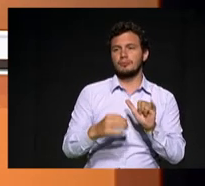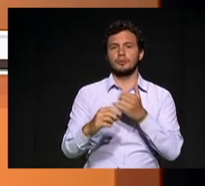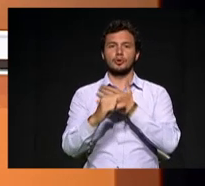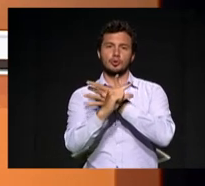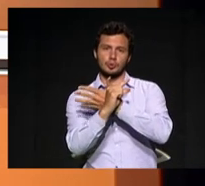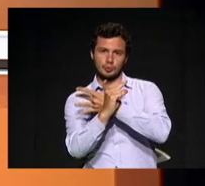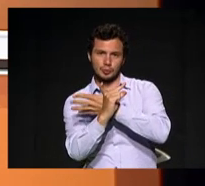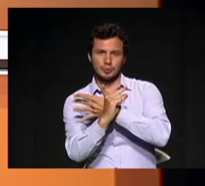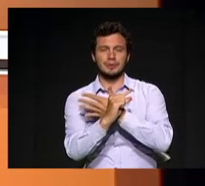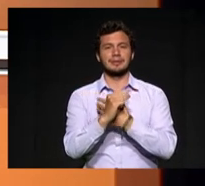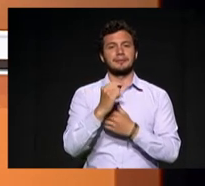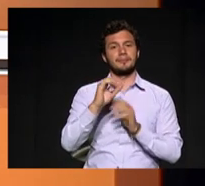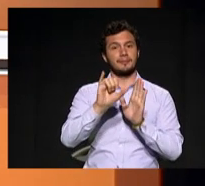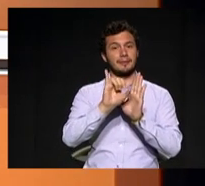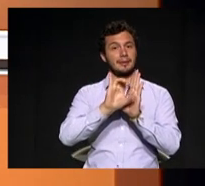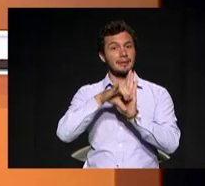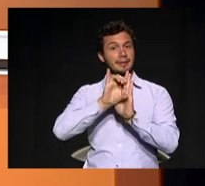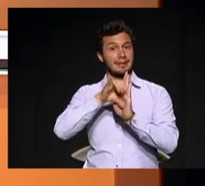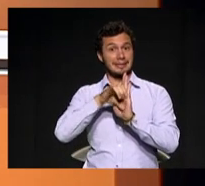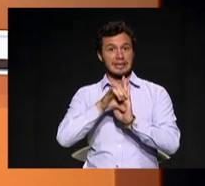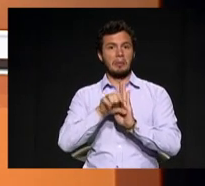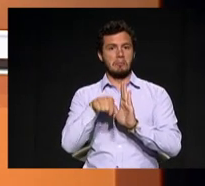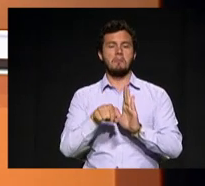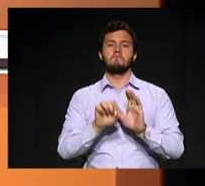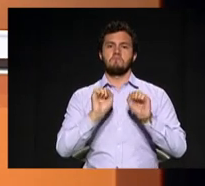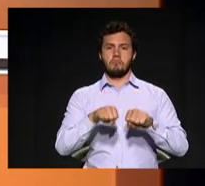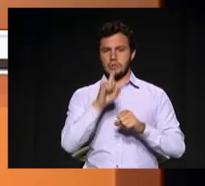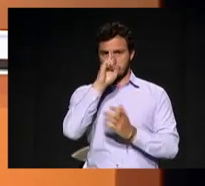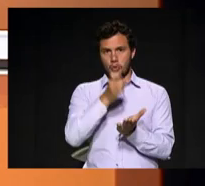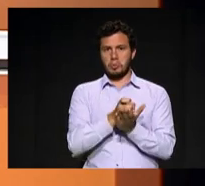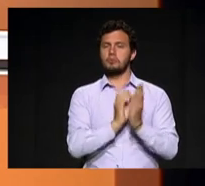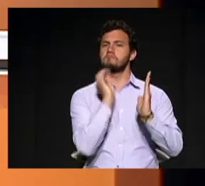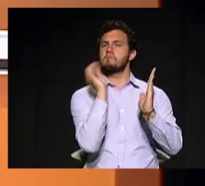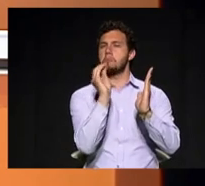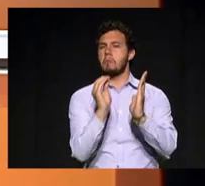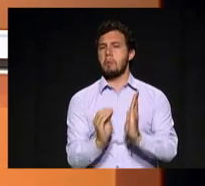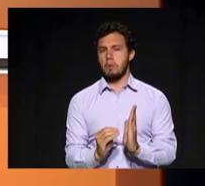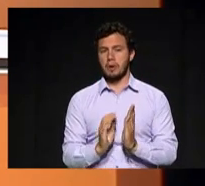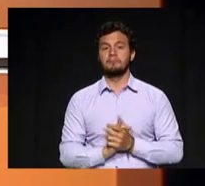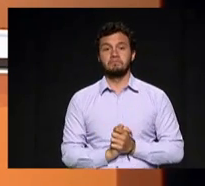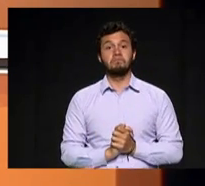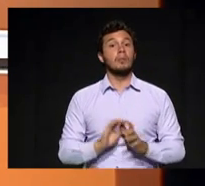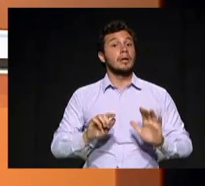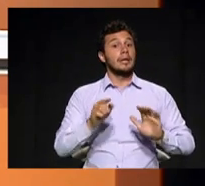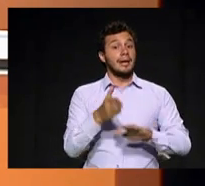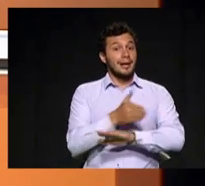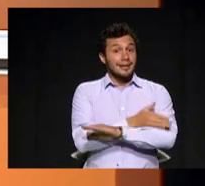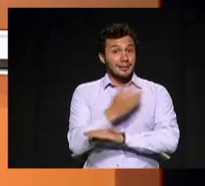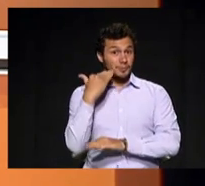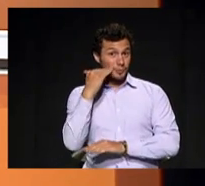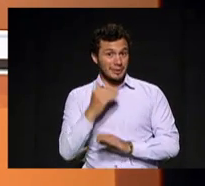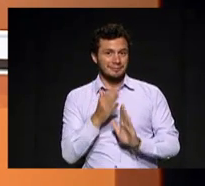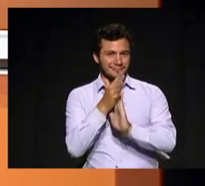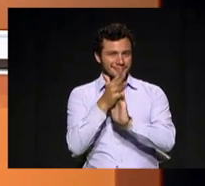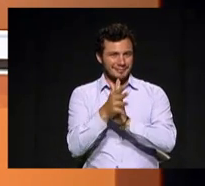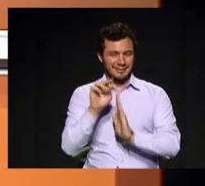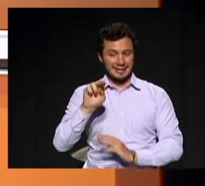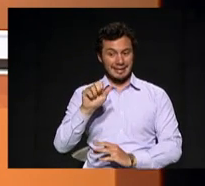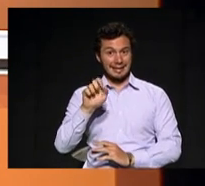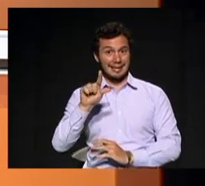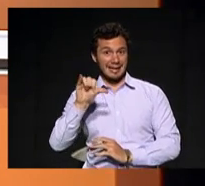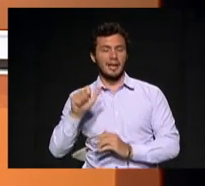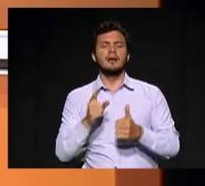comencemos de una vez comencemos de una vez el primer tema como ya lo decía natalia señores candidatos buenas noches es el tema de seguridad